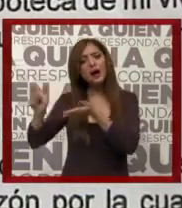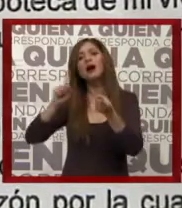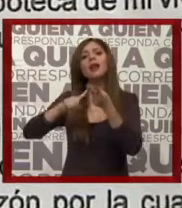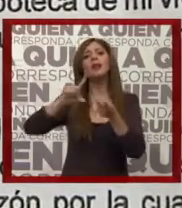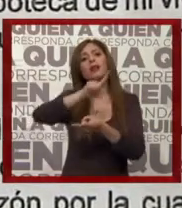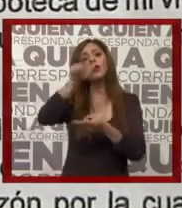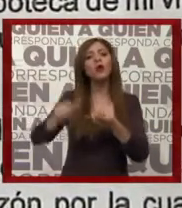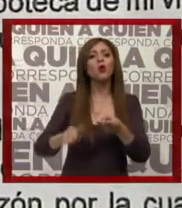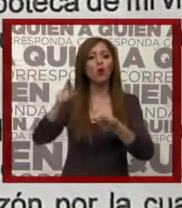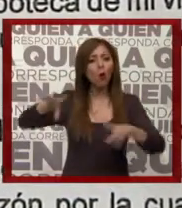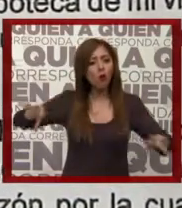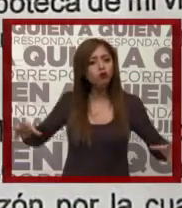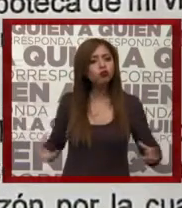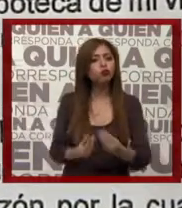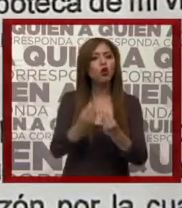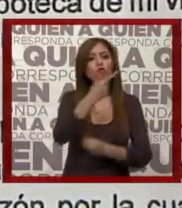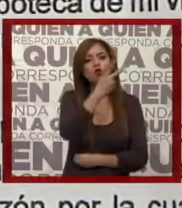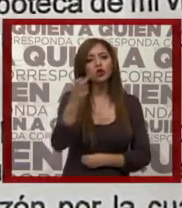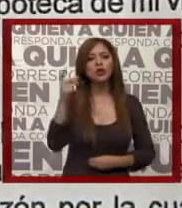hizo en una sola emisión por